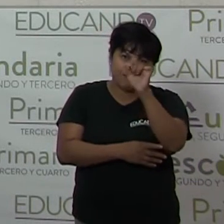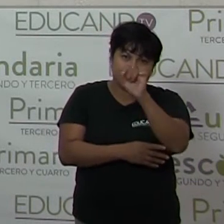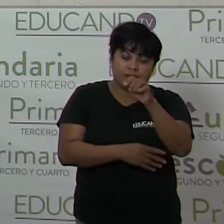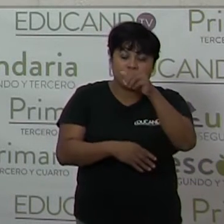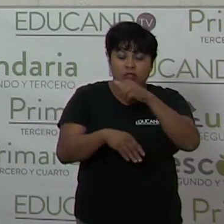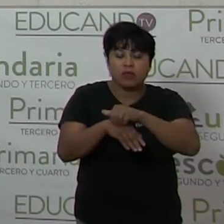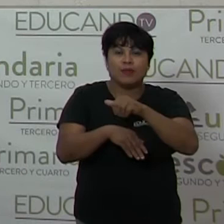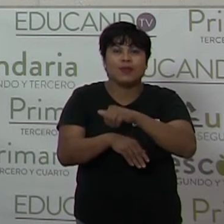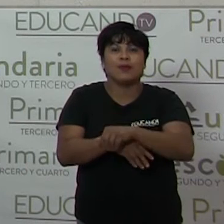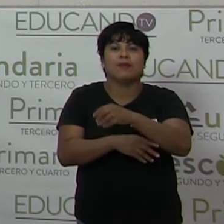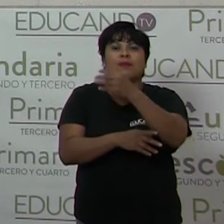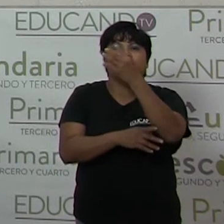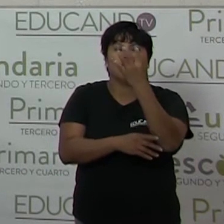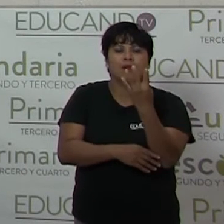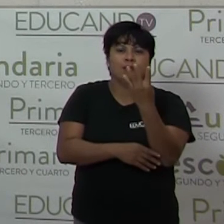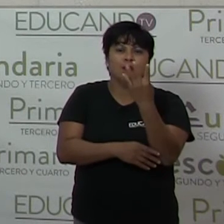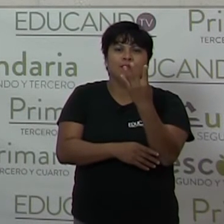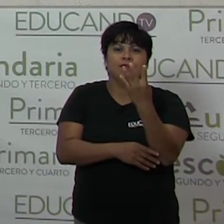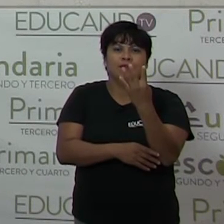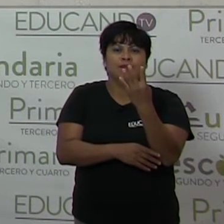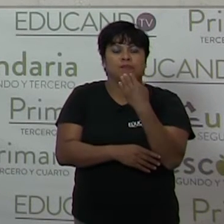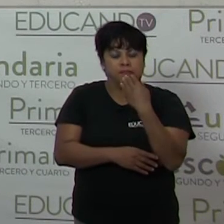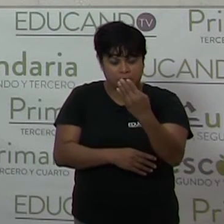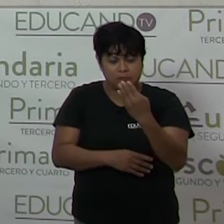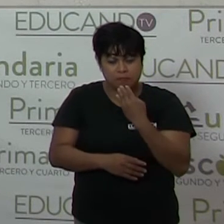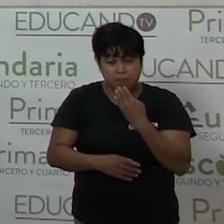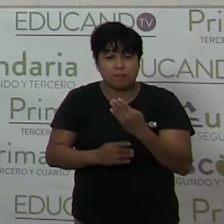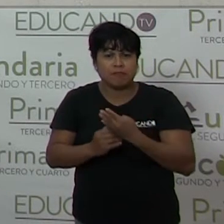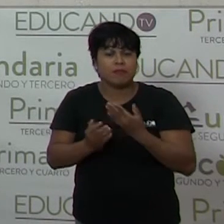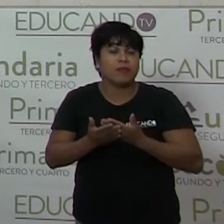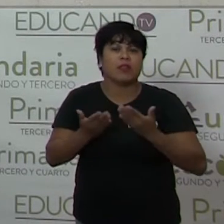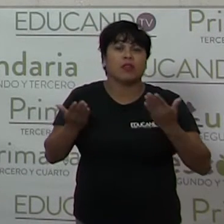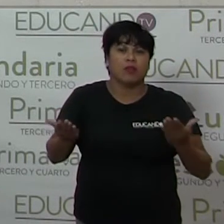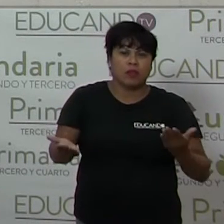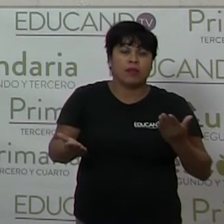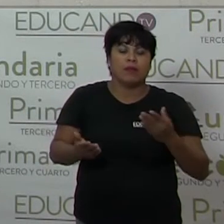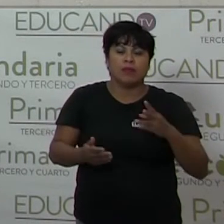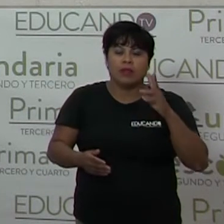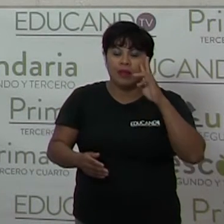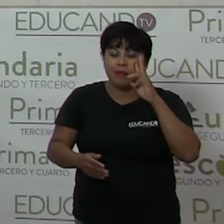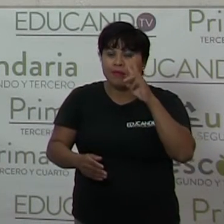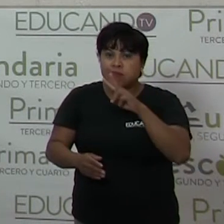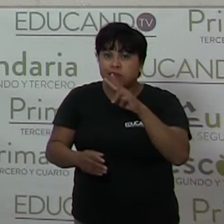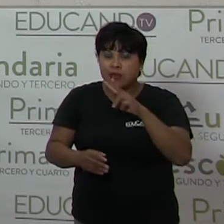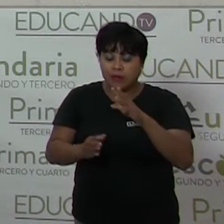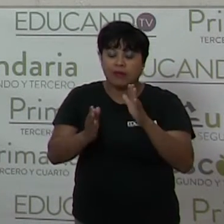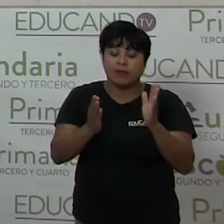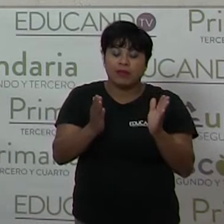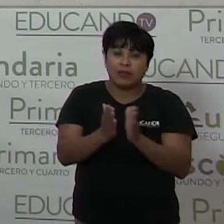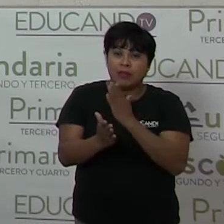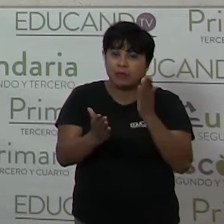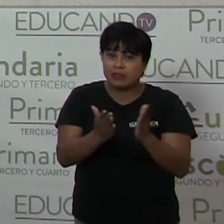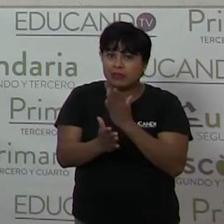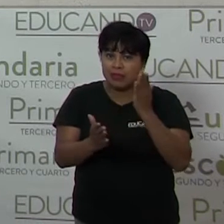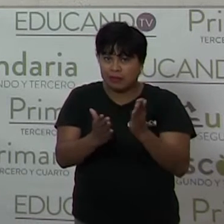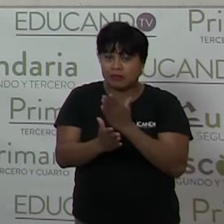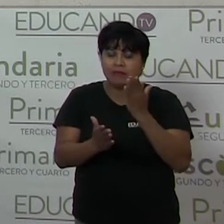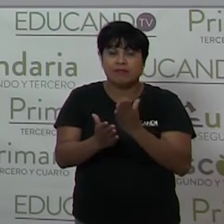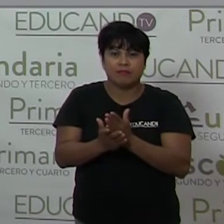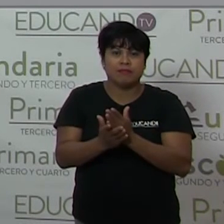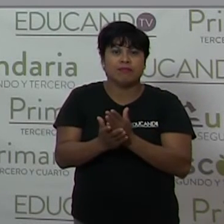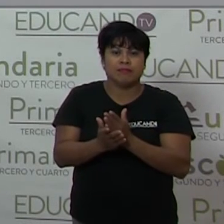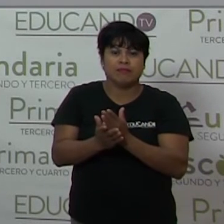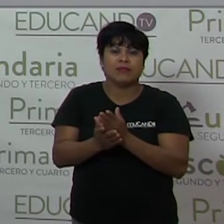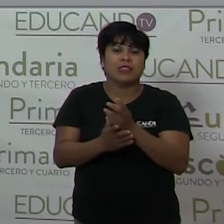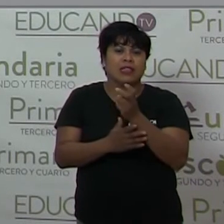número 4 muy bien ahora revistas qué te decía yo que está